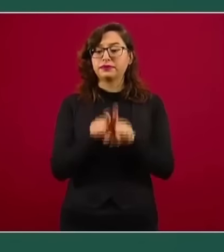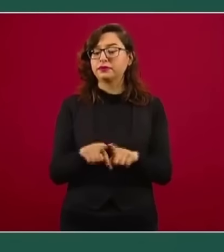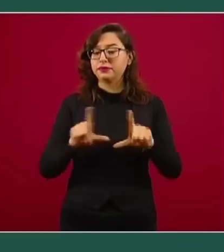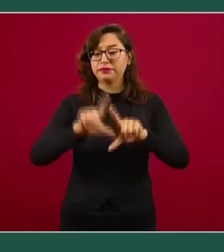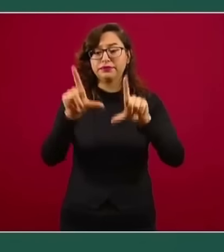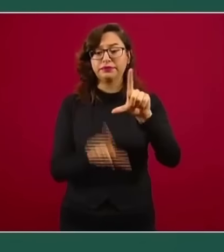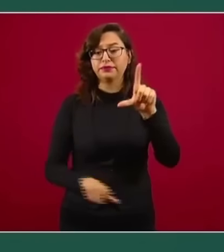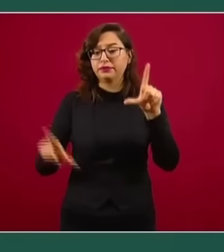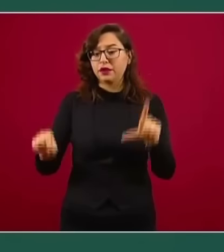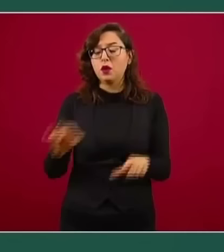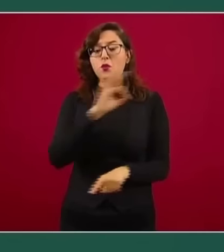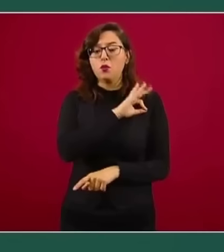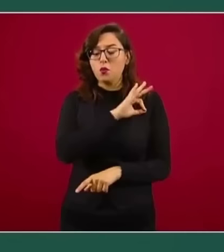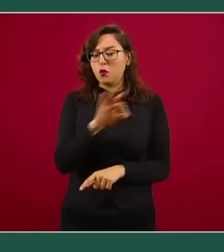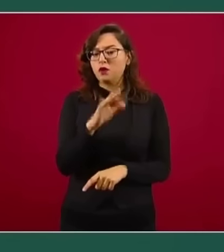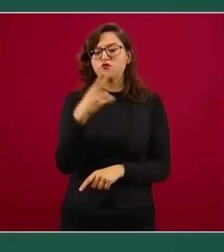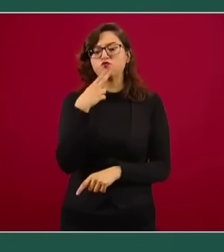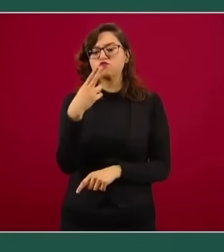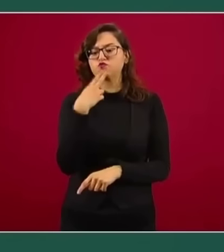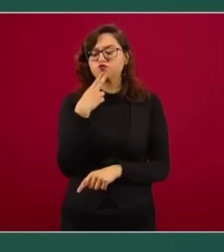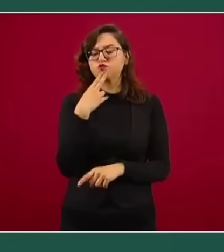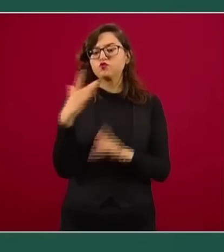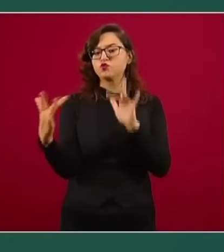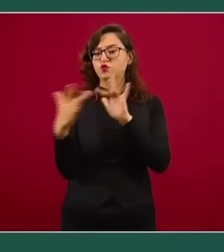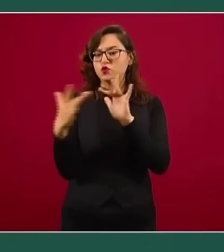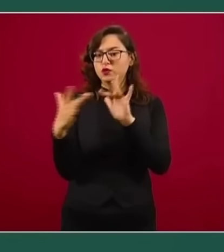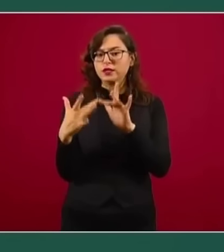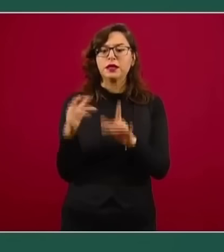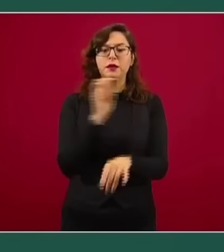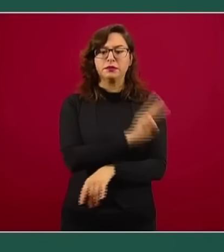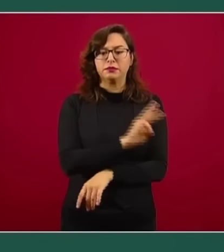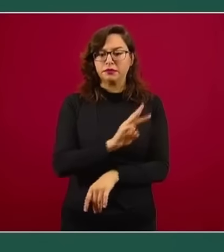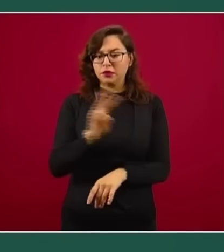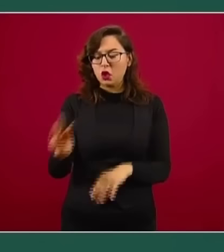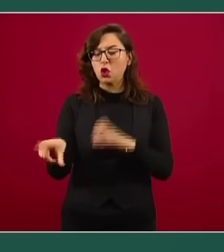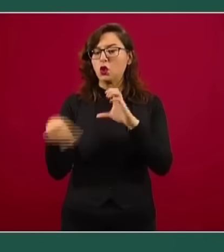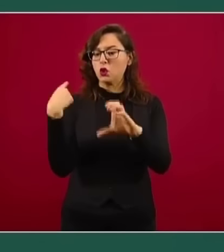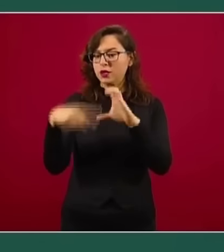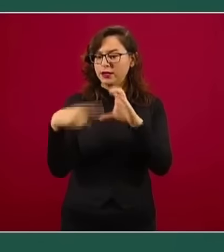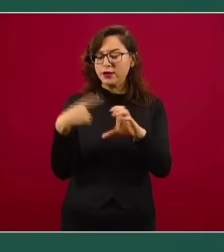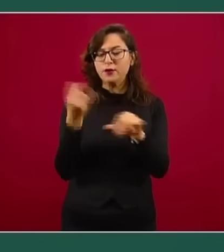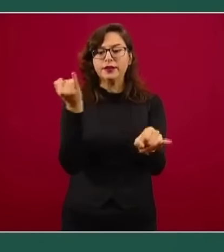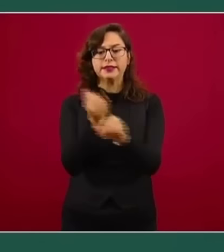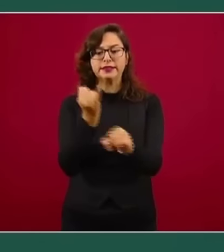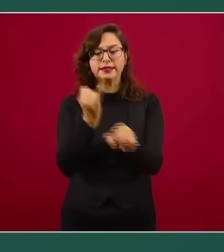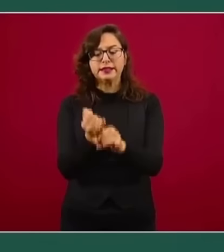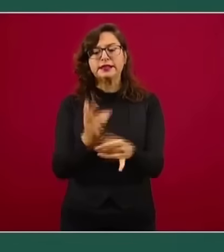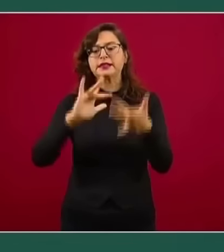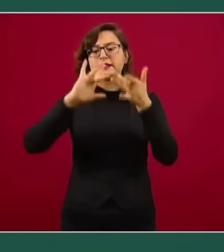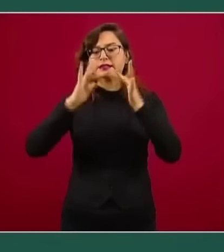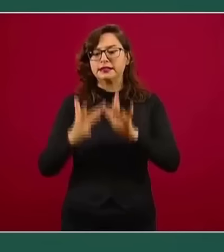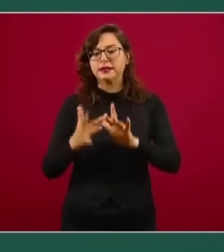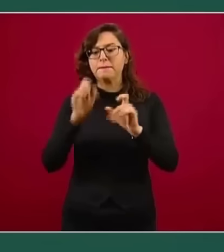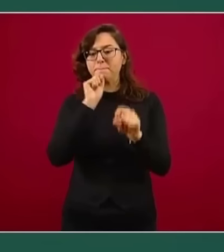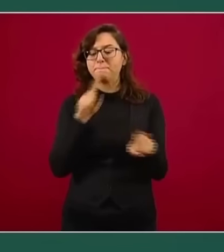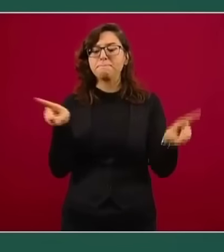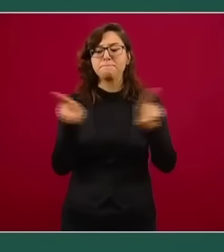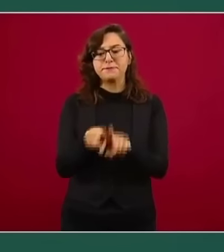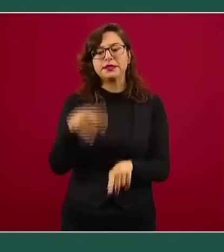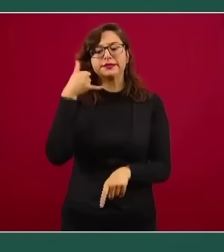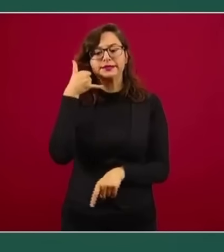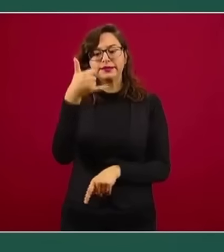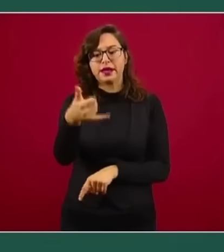país nuestra plataforma, nuestro correo electrónico, nuestras redes sociales y los teléfonos